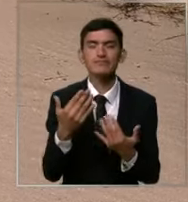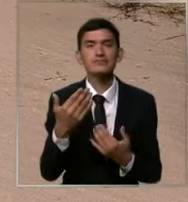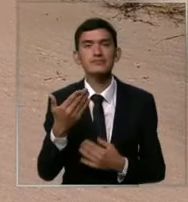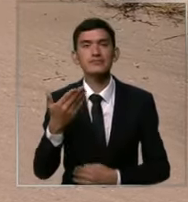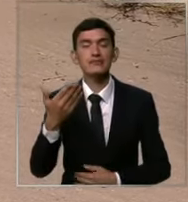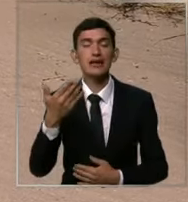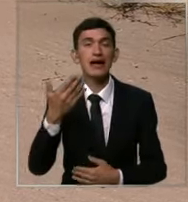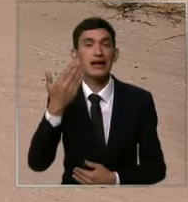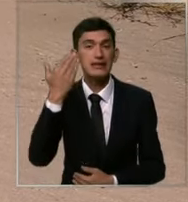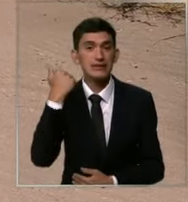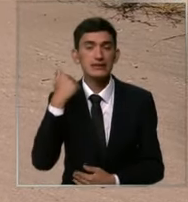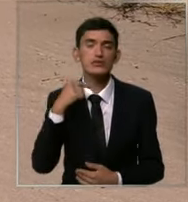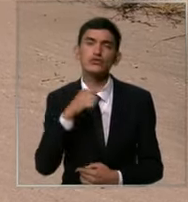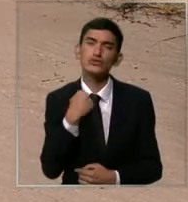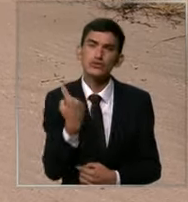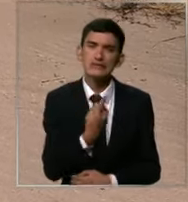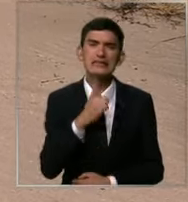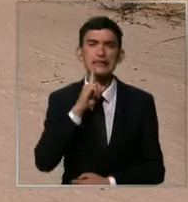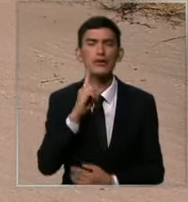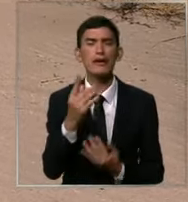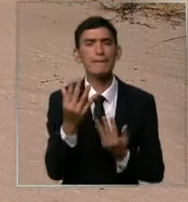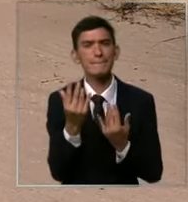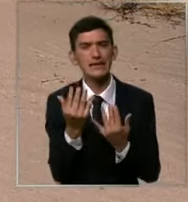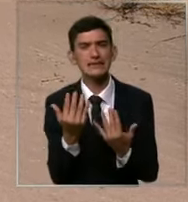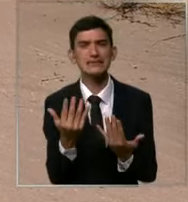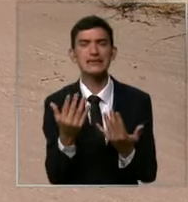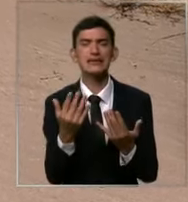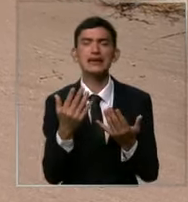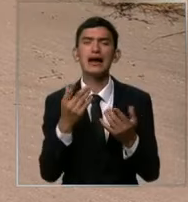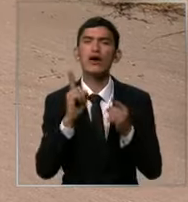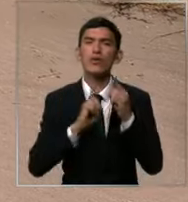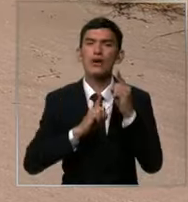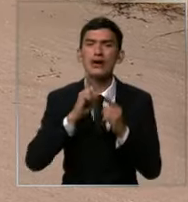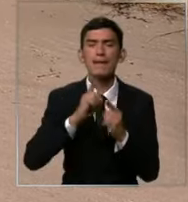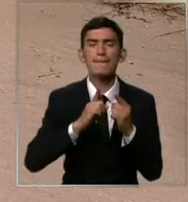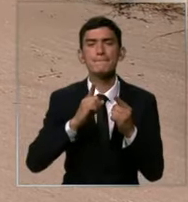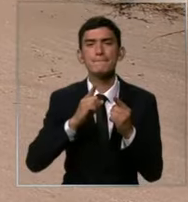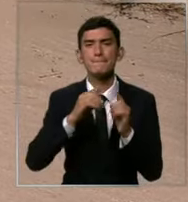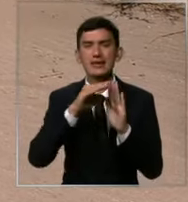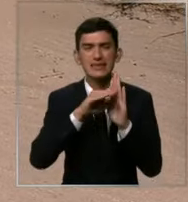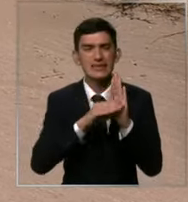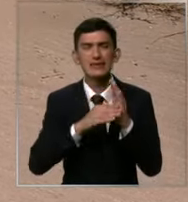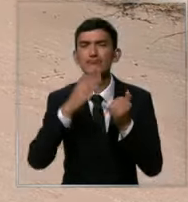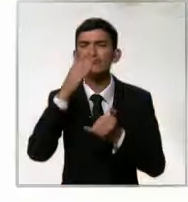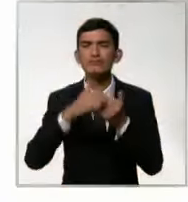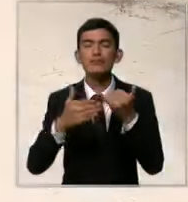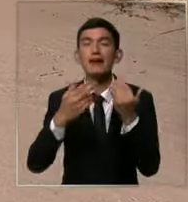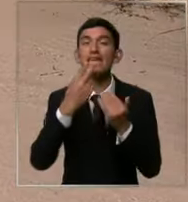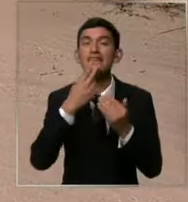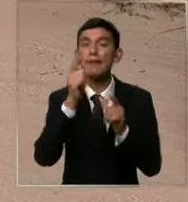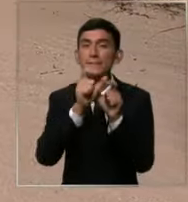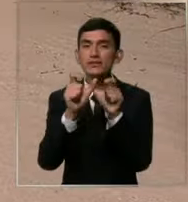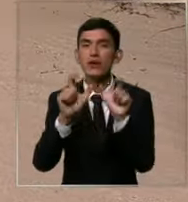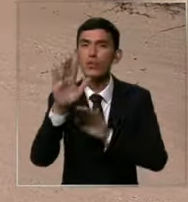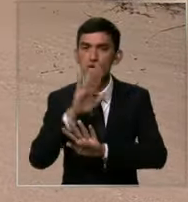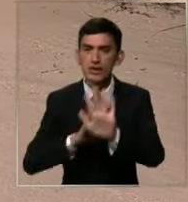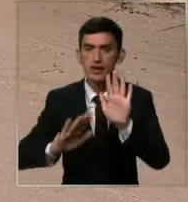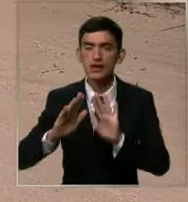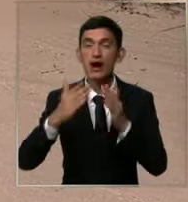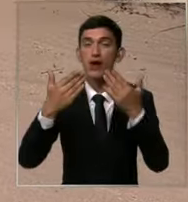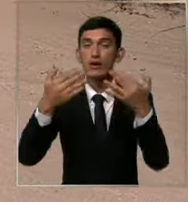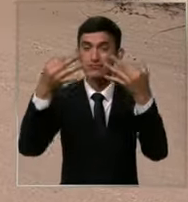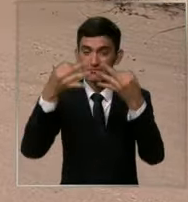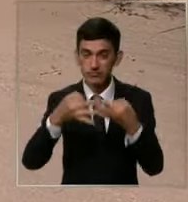pequeña esperanza también que hubiesen medidas de corto plazo, sobre todo para poder proteger la vida de las personas. La